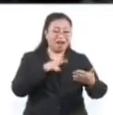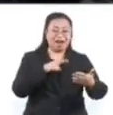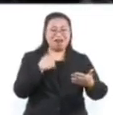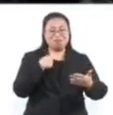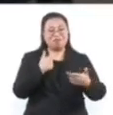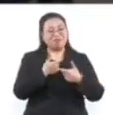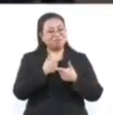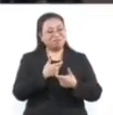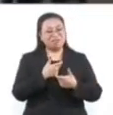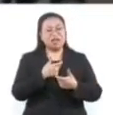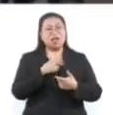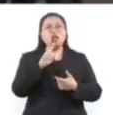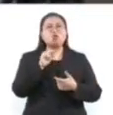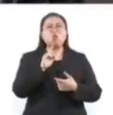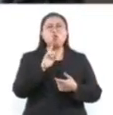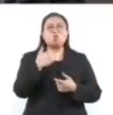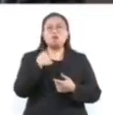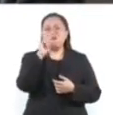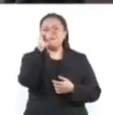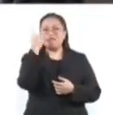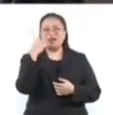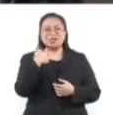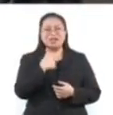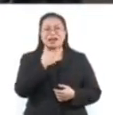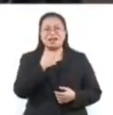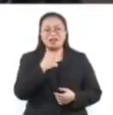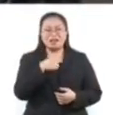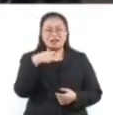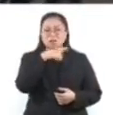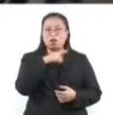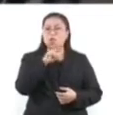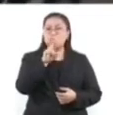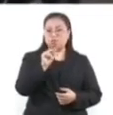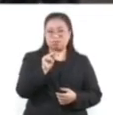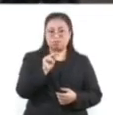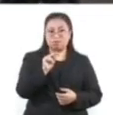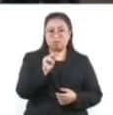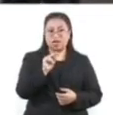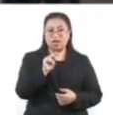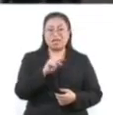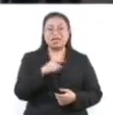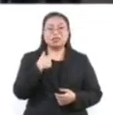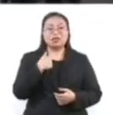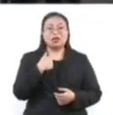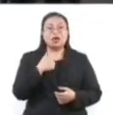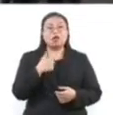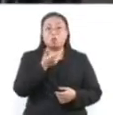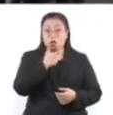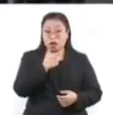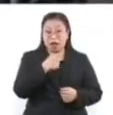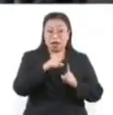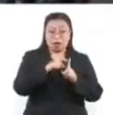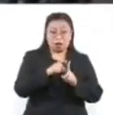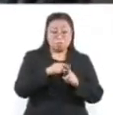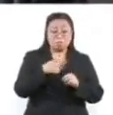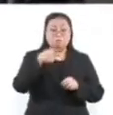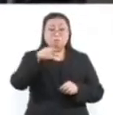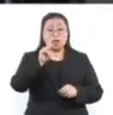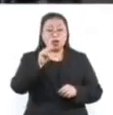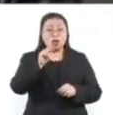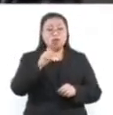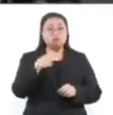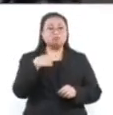humor que no busca la risa fácil, que no es barato, es un humor fino, un humor que va casi